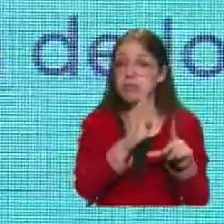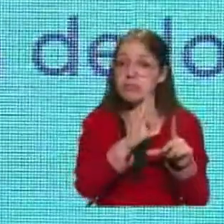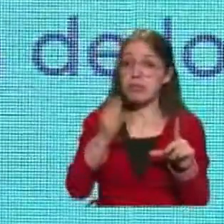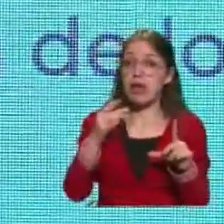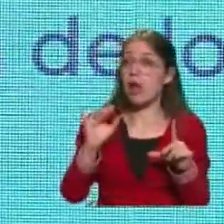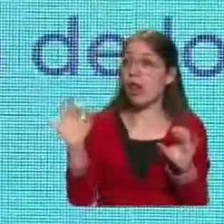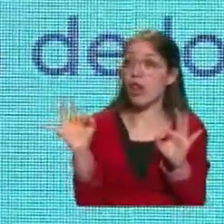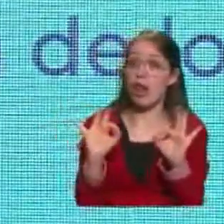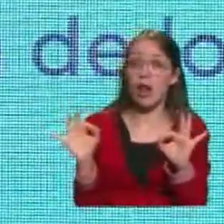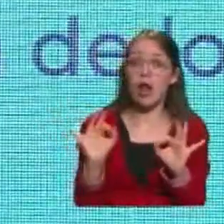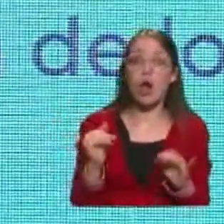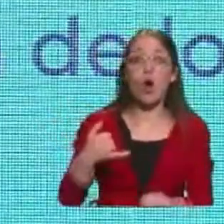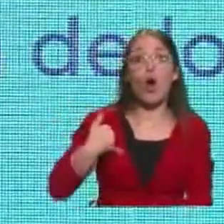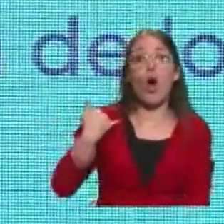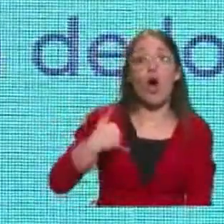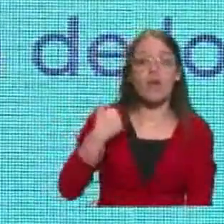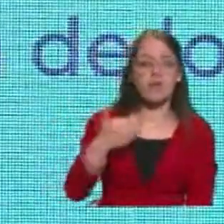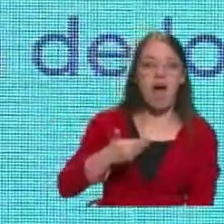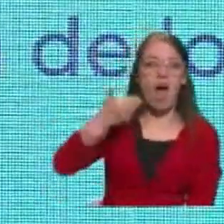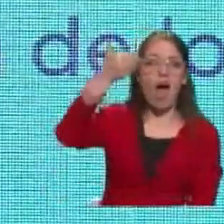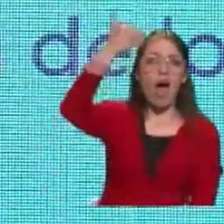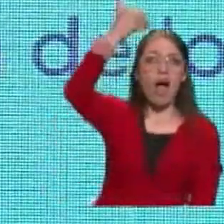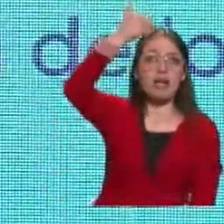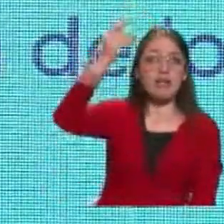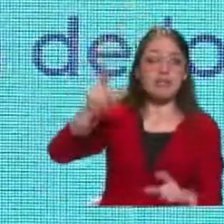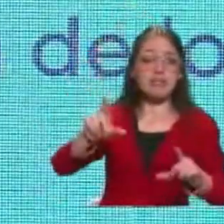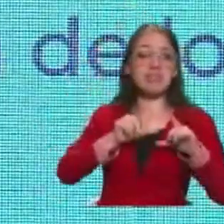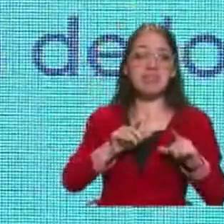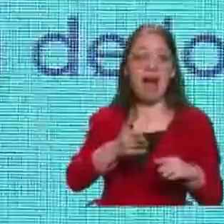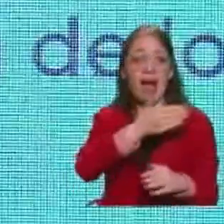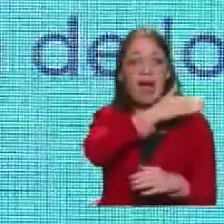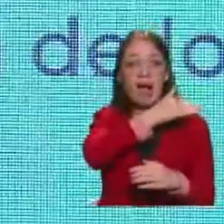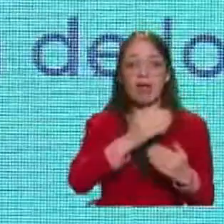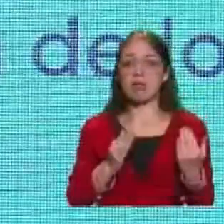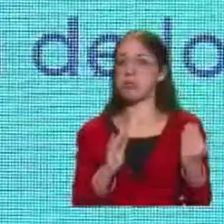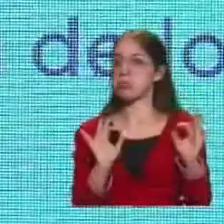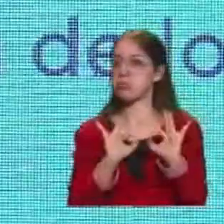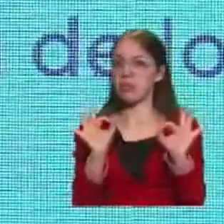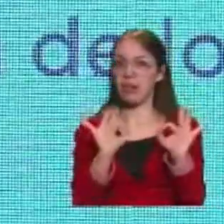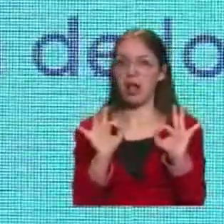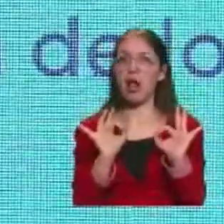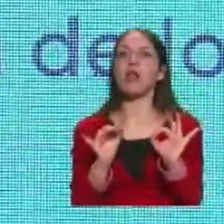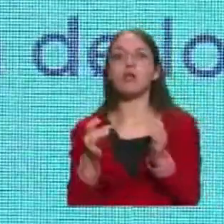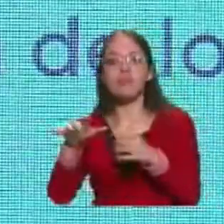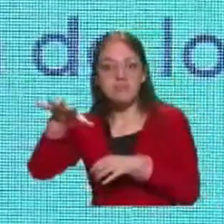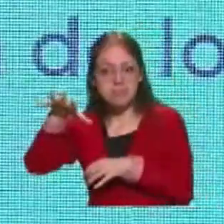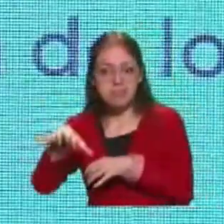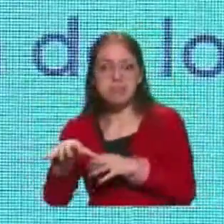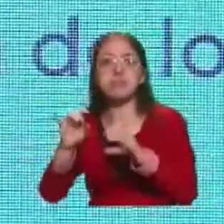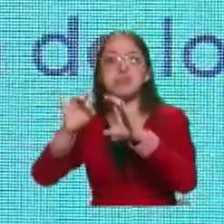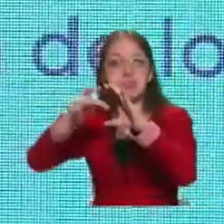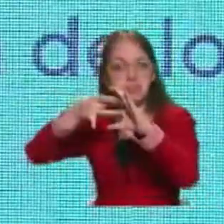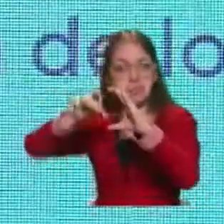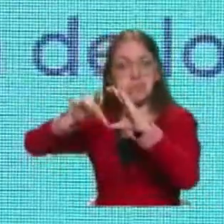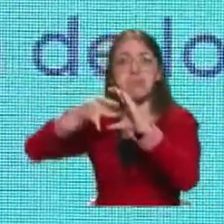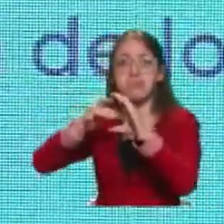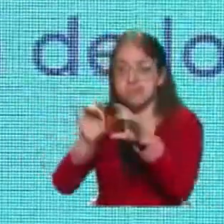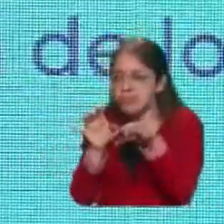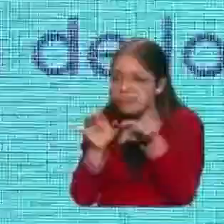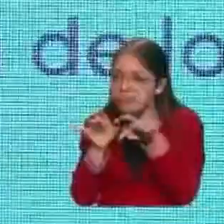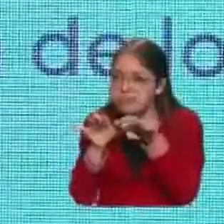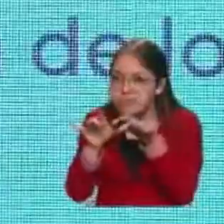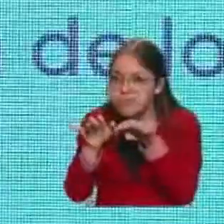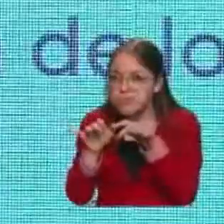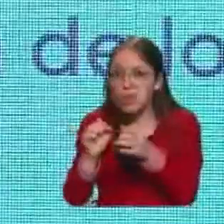jóvenes estrada puedan terminar el bachillerato a través de una plataforma digital totalmente gratuita creada e